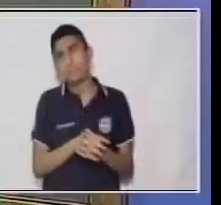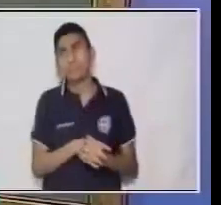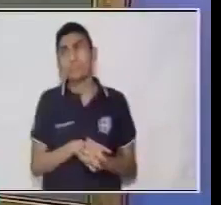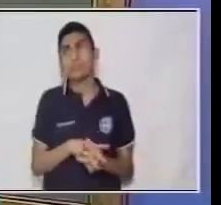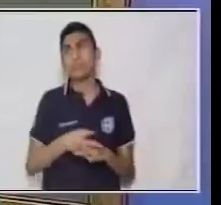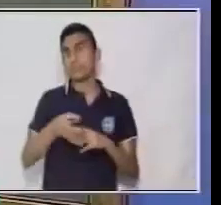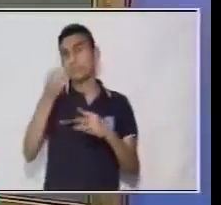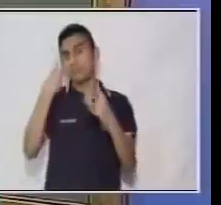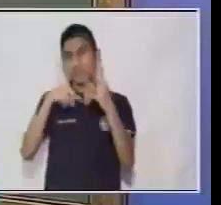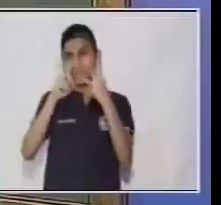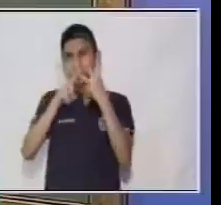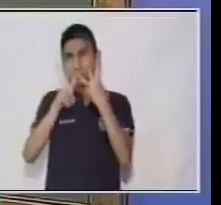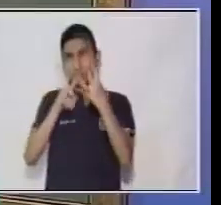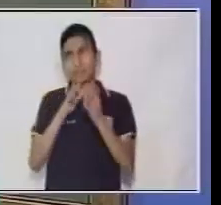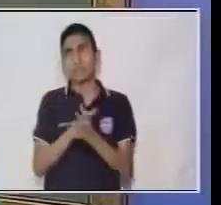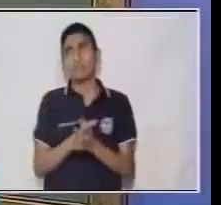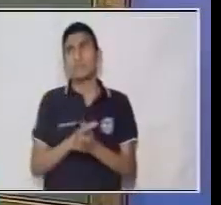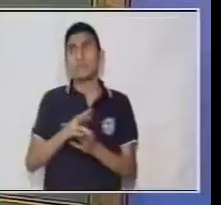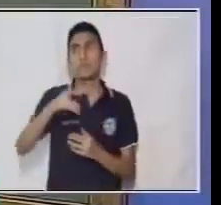Sigamos.